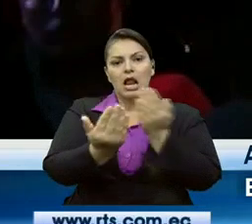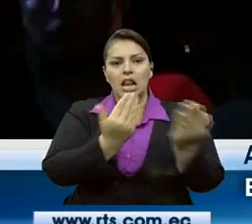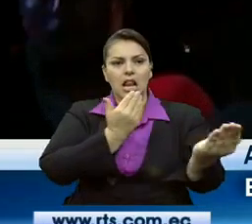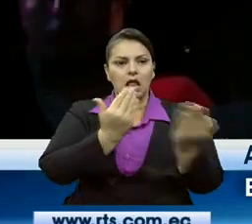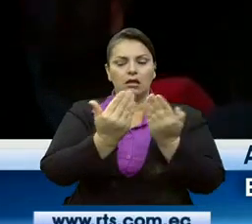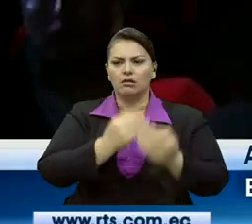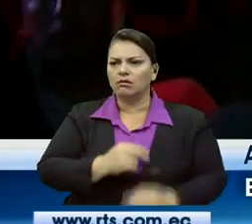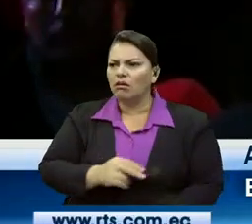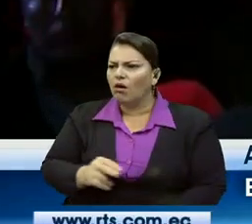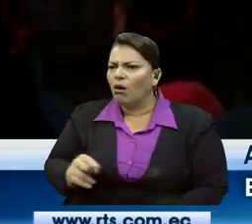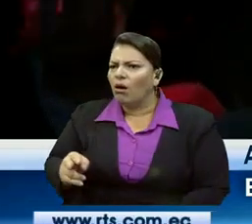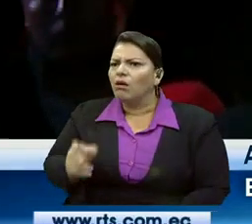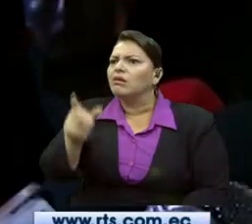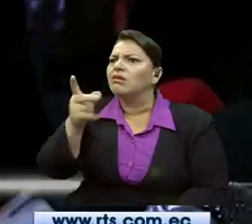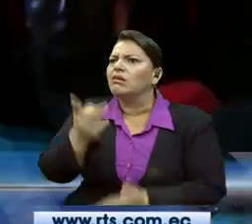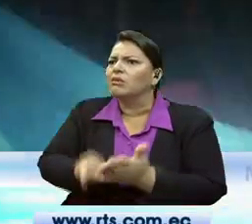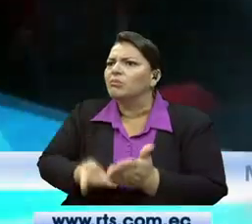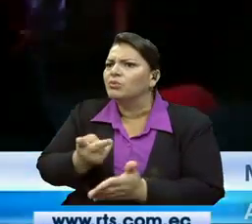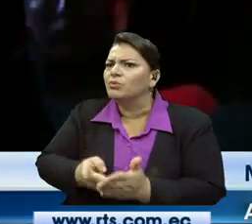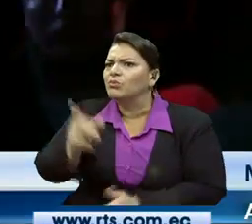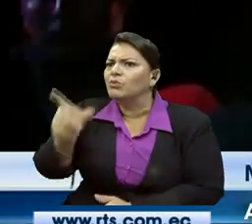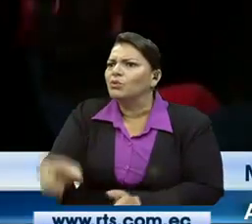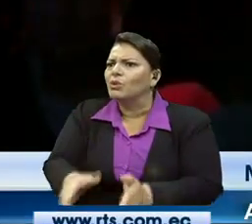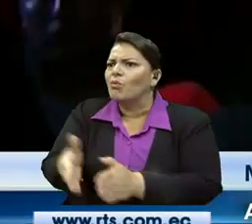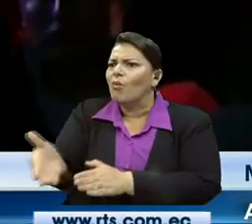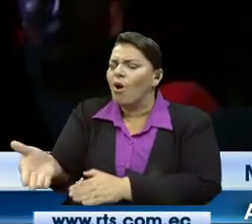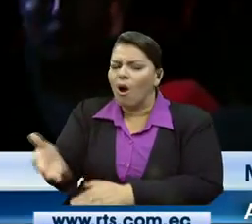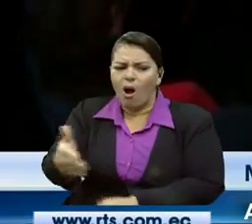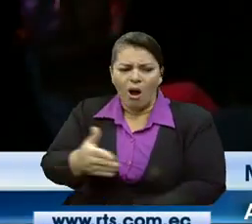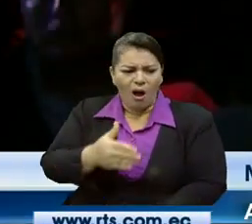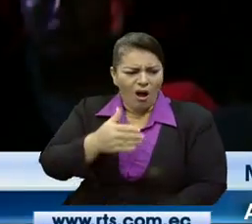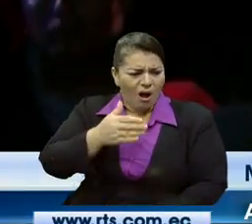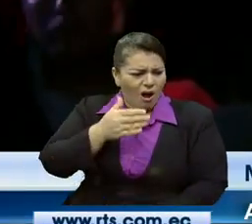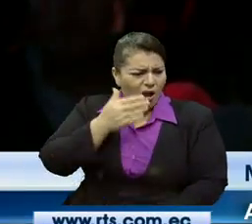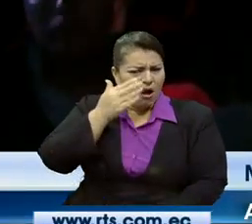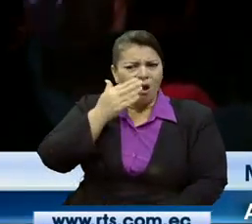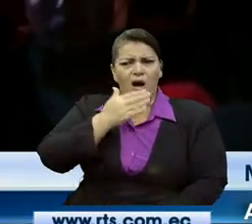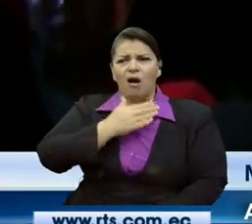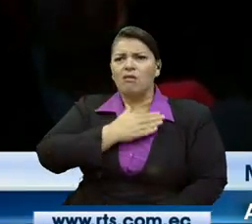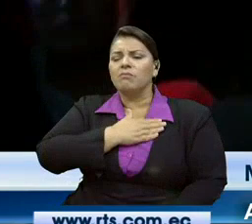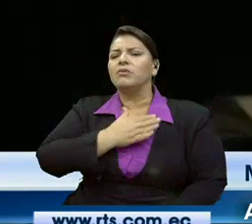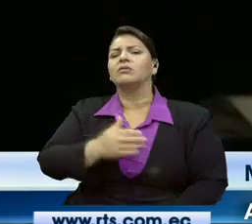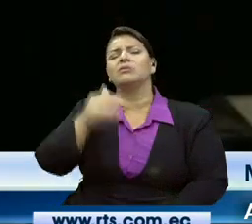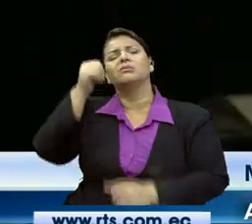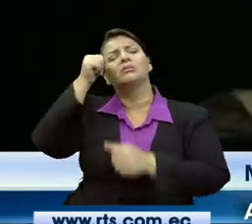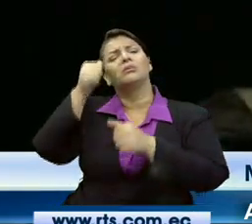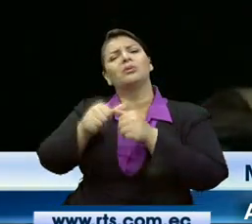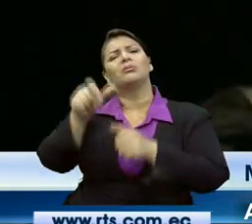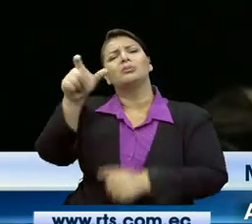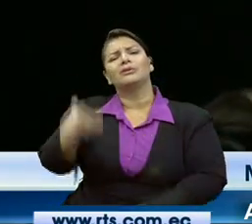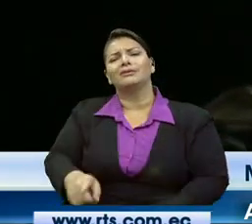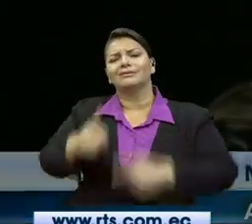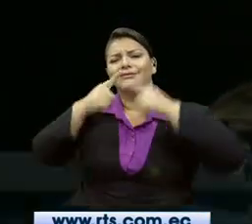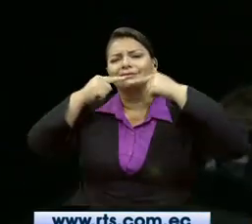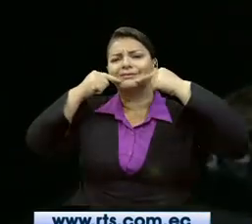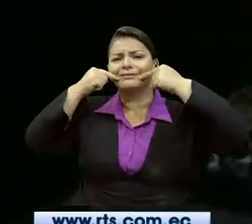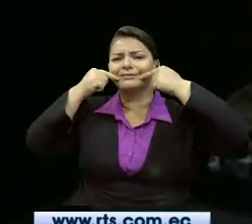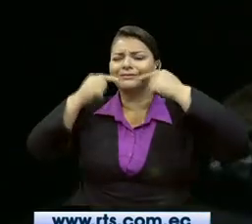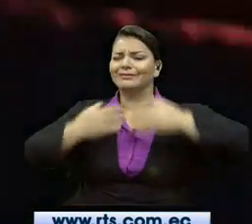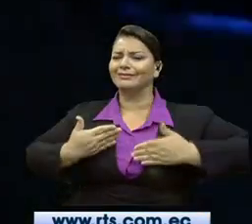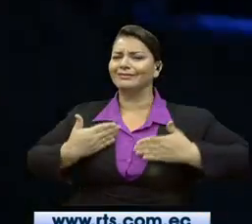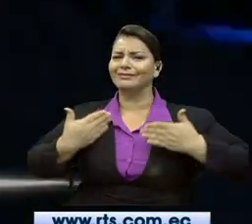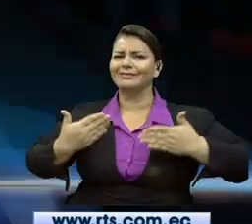con su alegría y con su talento y con sus locuras. Los cuerpos fueron rescatados